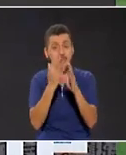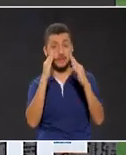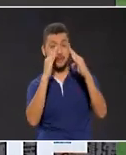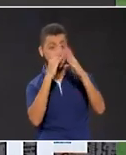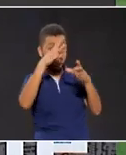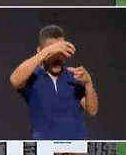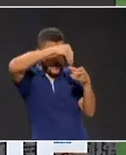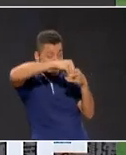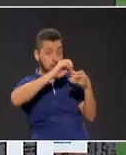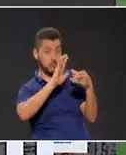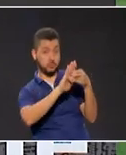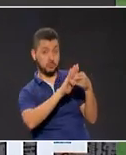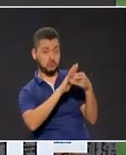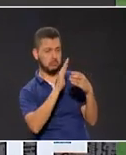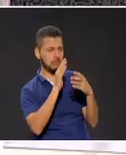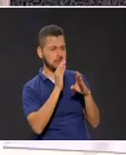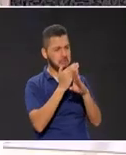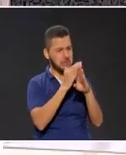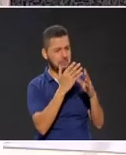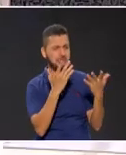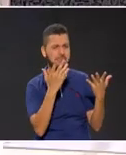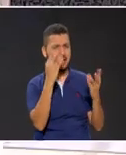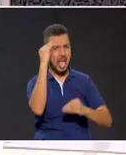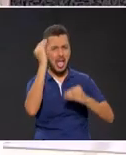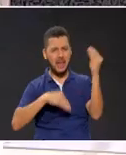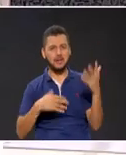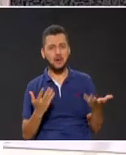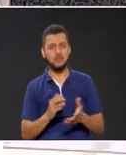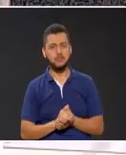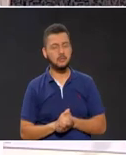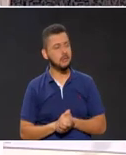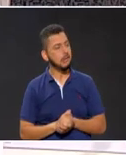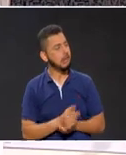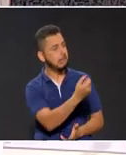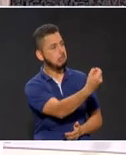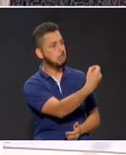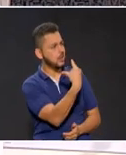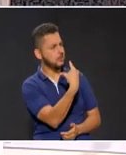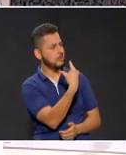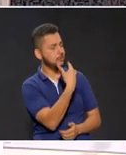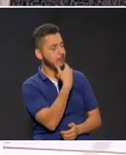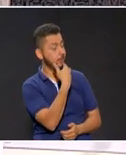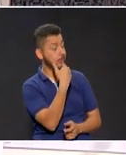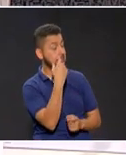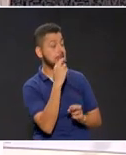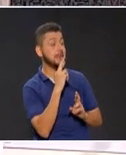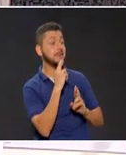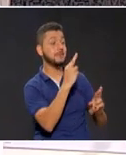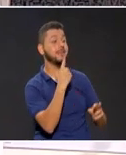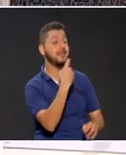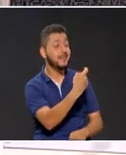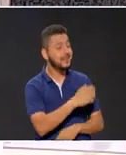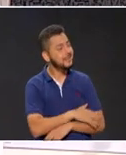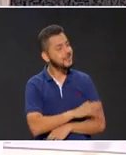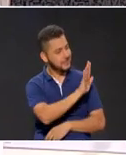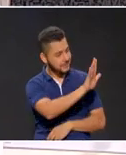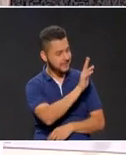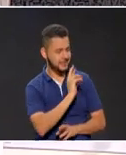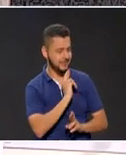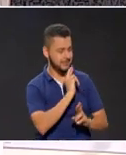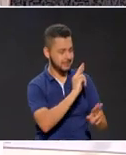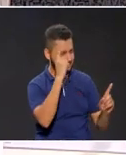puerta para adentro. Bueno, eso es una pregunta pues, que es bien difícil de responder, porque de todas